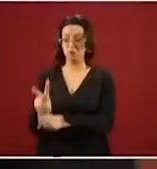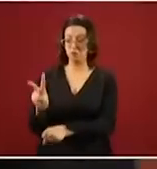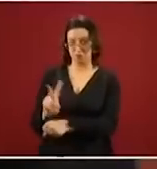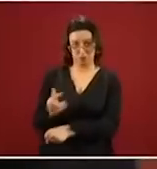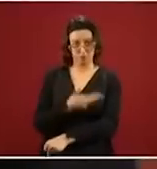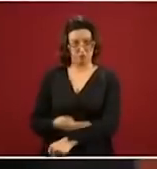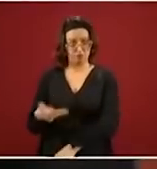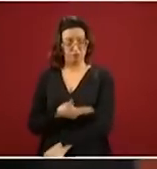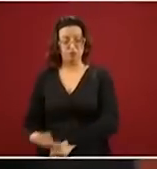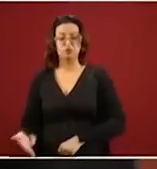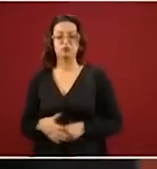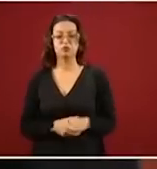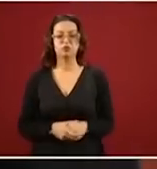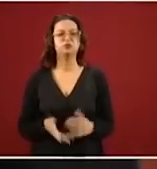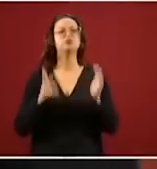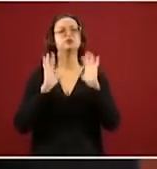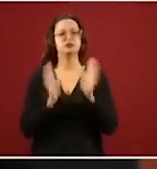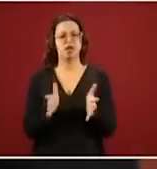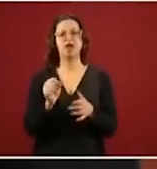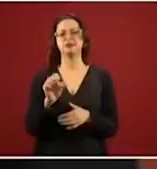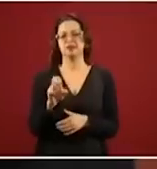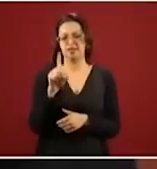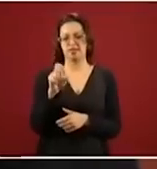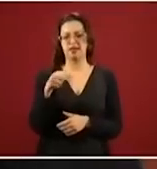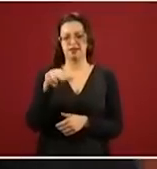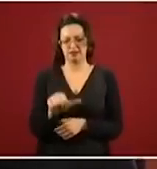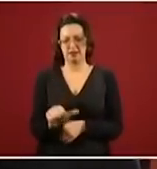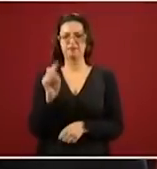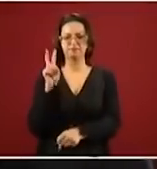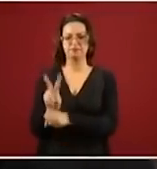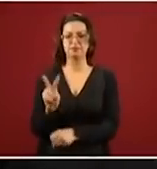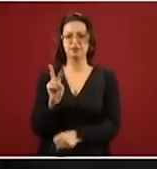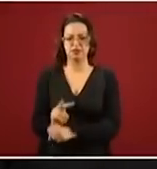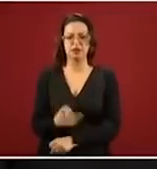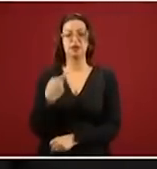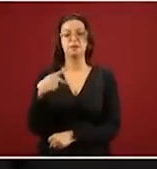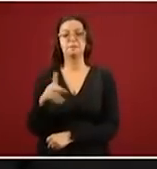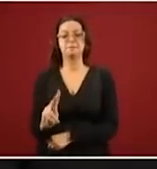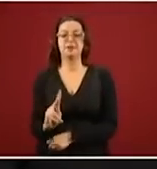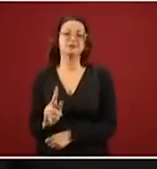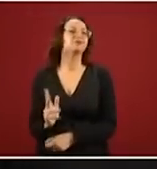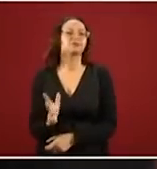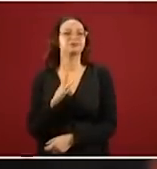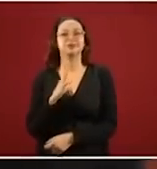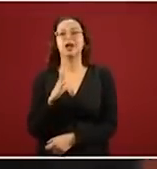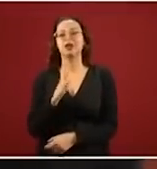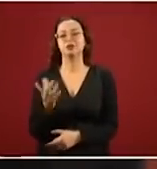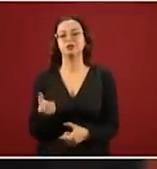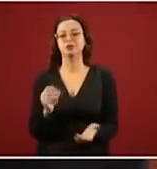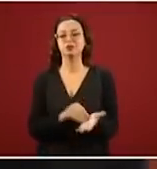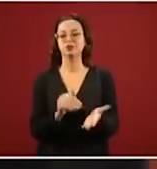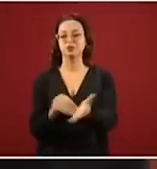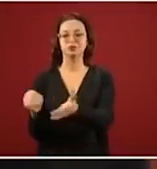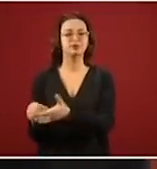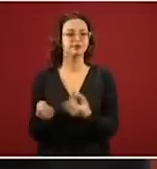secretaría de la defensa pero no deja de haber este